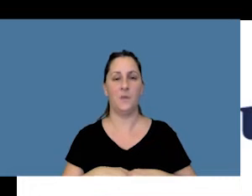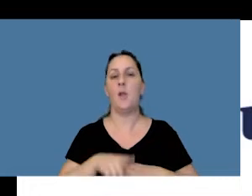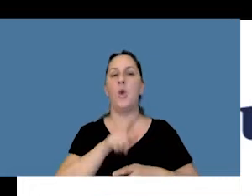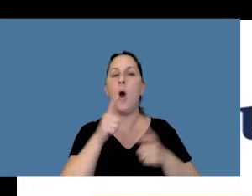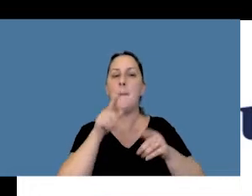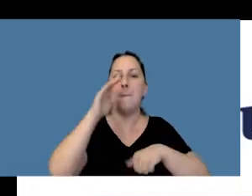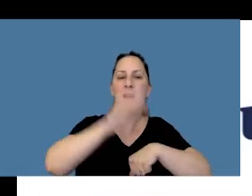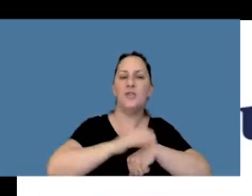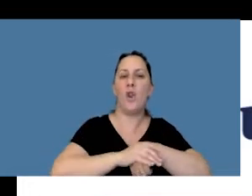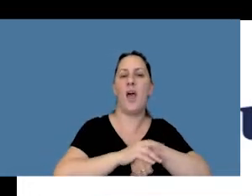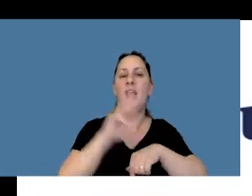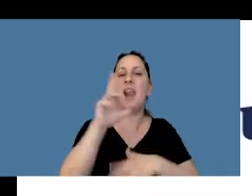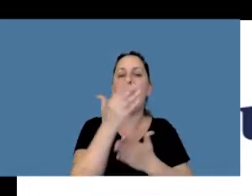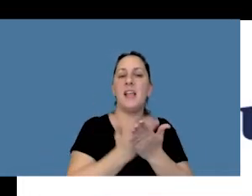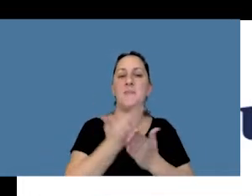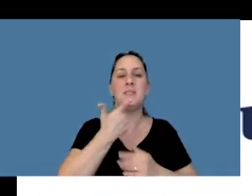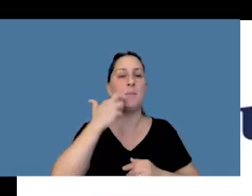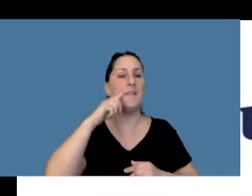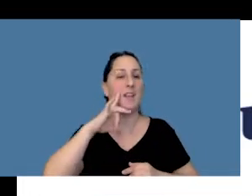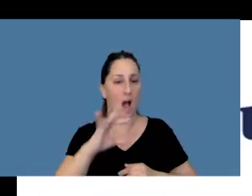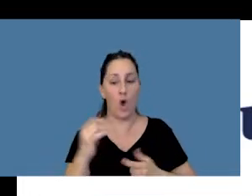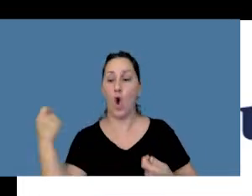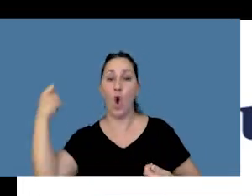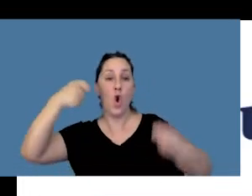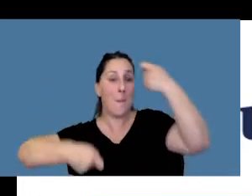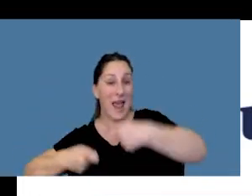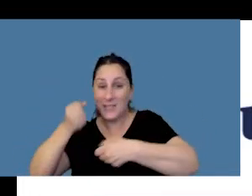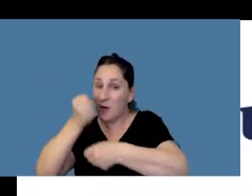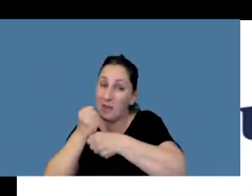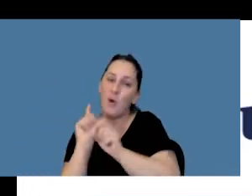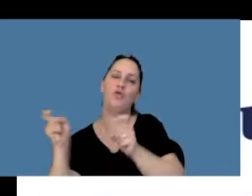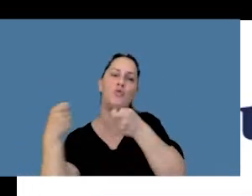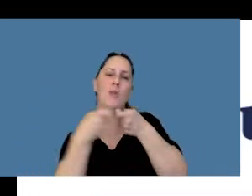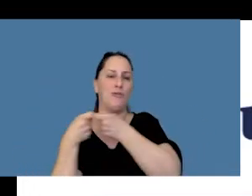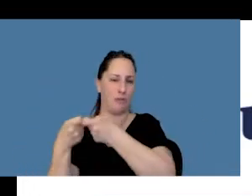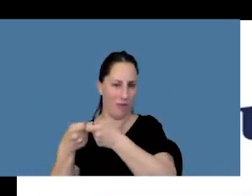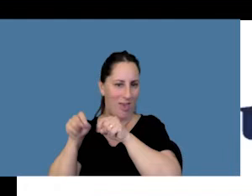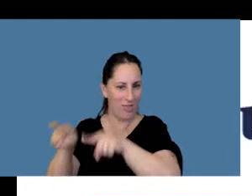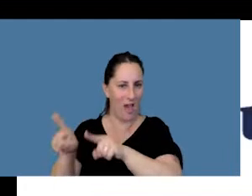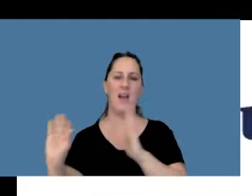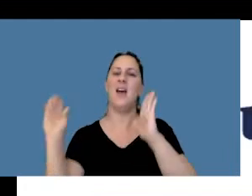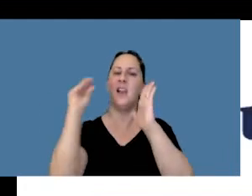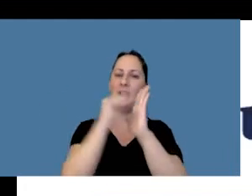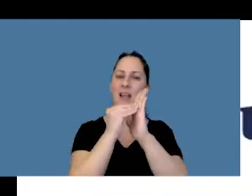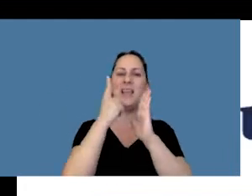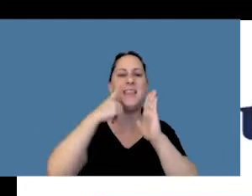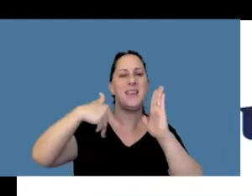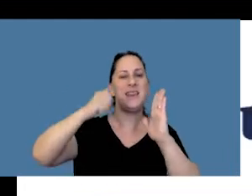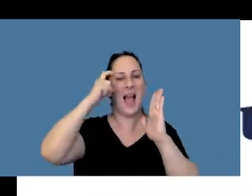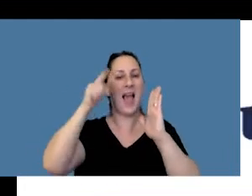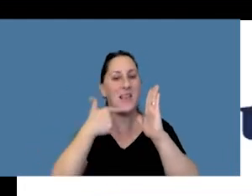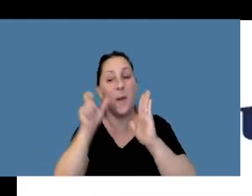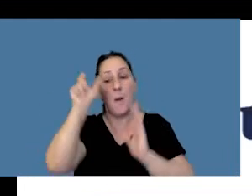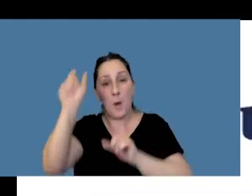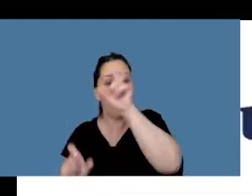responsable del régimen simplificado. La cooperativa de trabajo es una sociedad cooperativa registrada ante el INAES, pero el integrante tiene